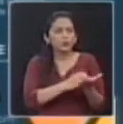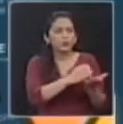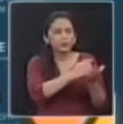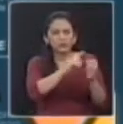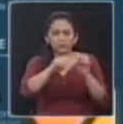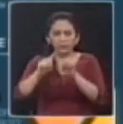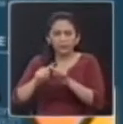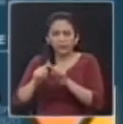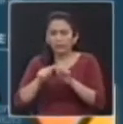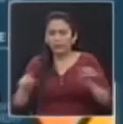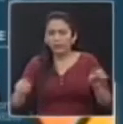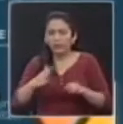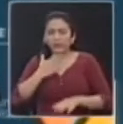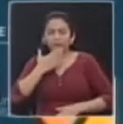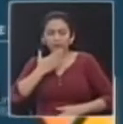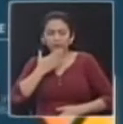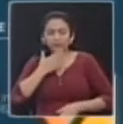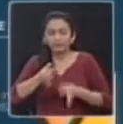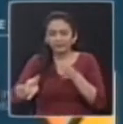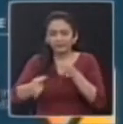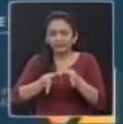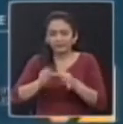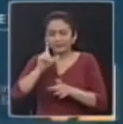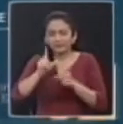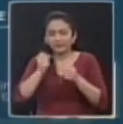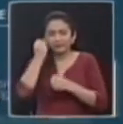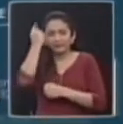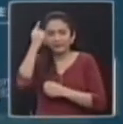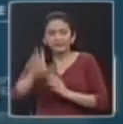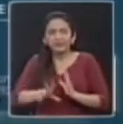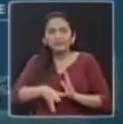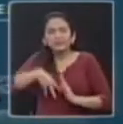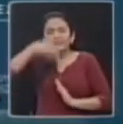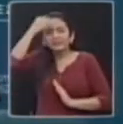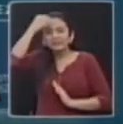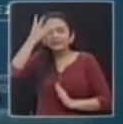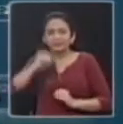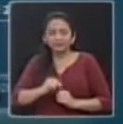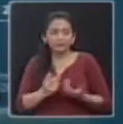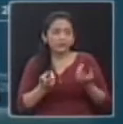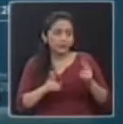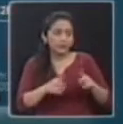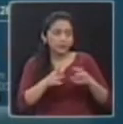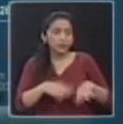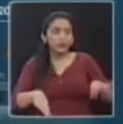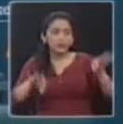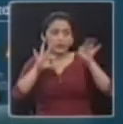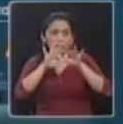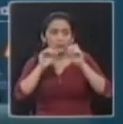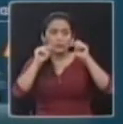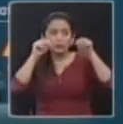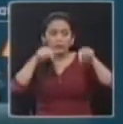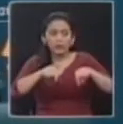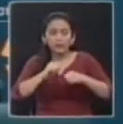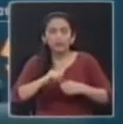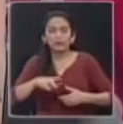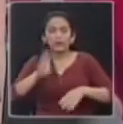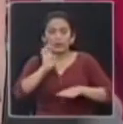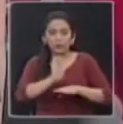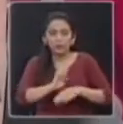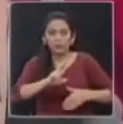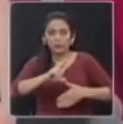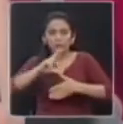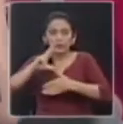habla en la jerga del emprendedor, ¿no? Claro, y también cómo acceder a una inversión ángel en Ecuador y en América Latina, como lo dice